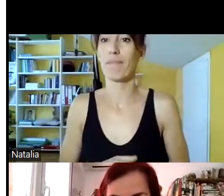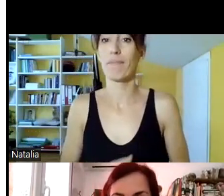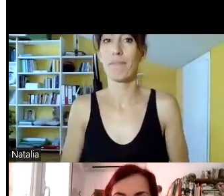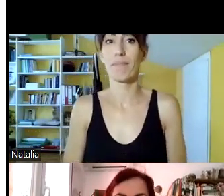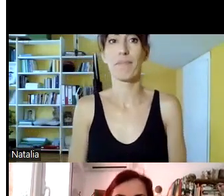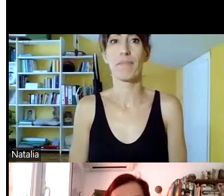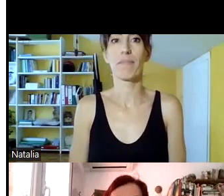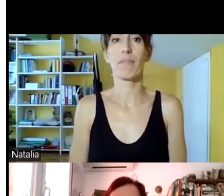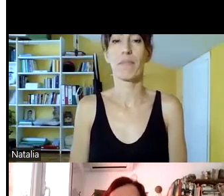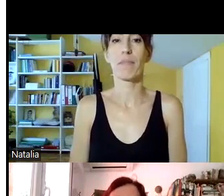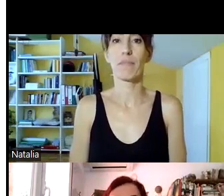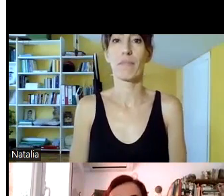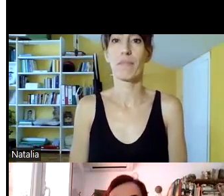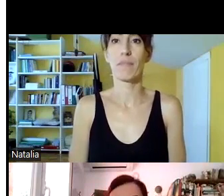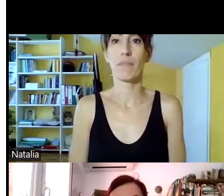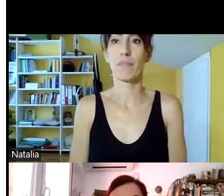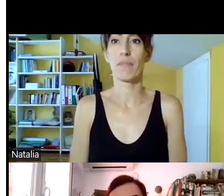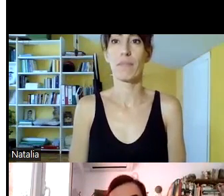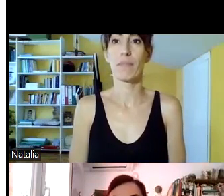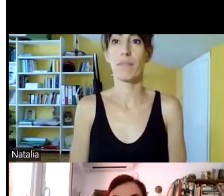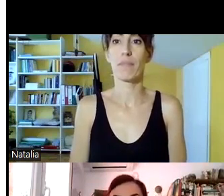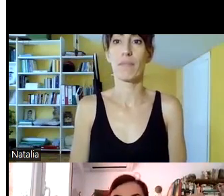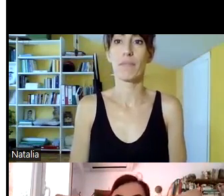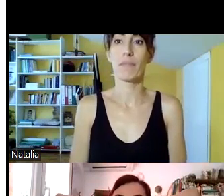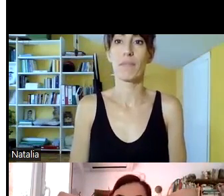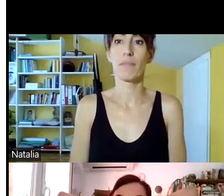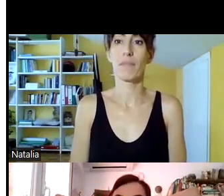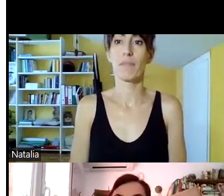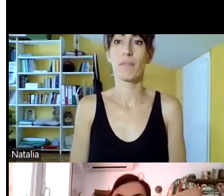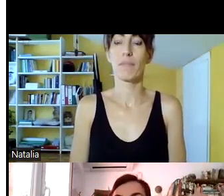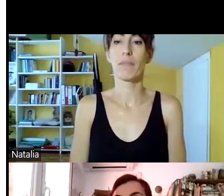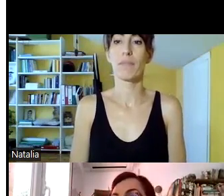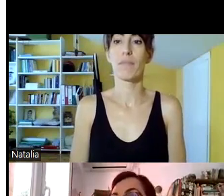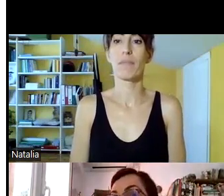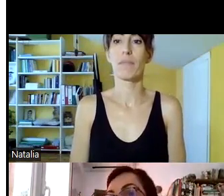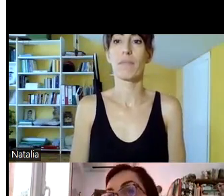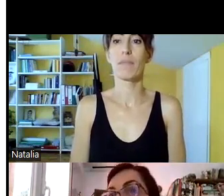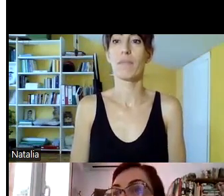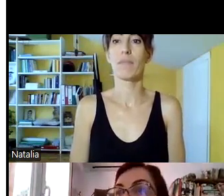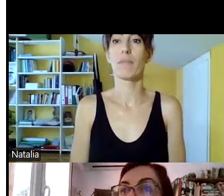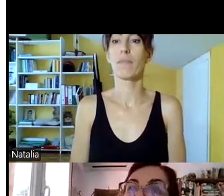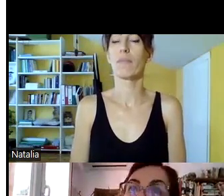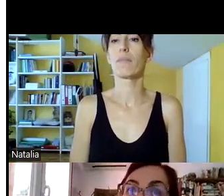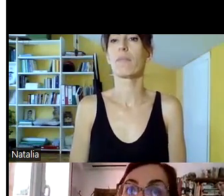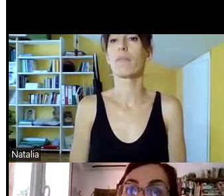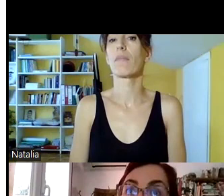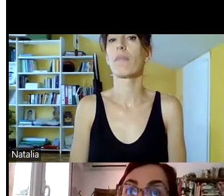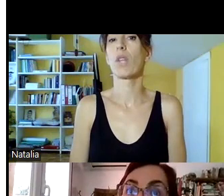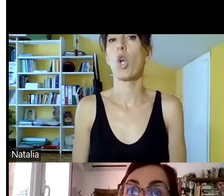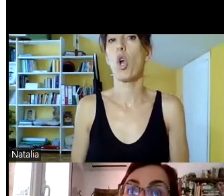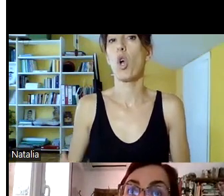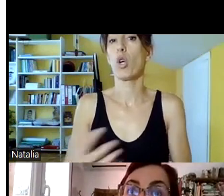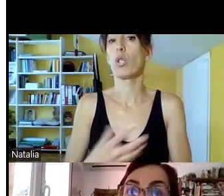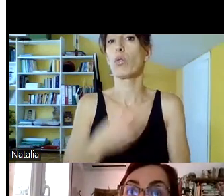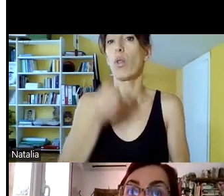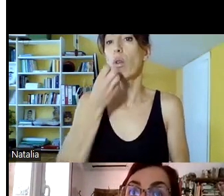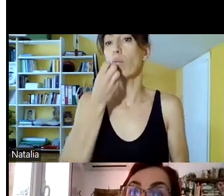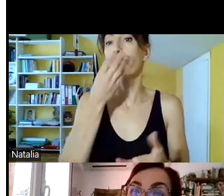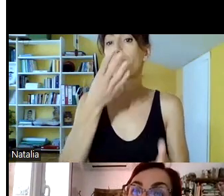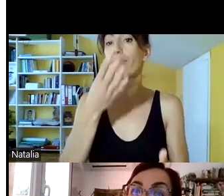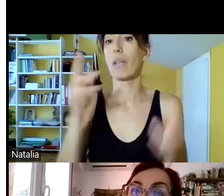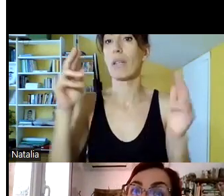diapositiva. Y luego, los abordajes, por todo esto que he comentado ahora tiene más que ver con un marco